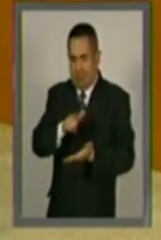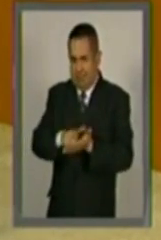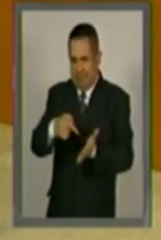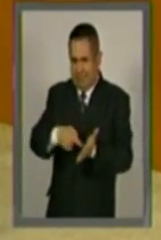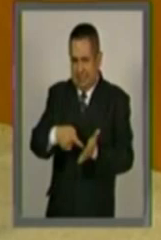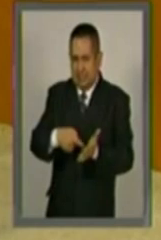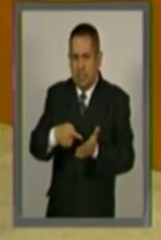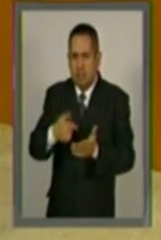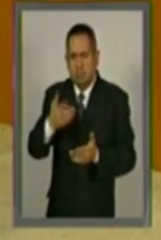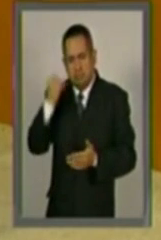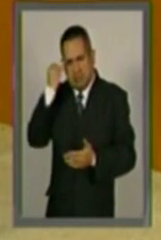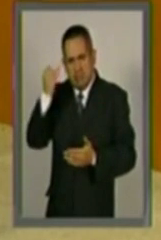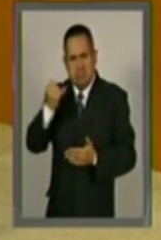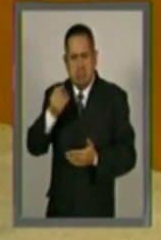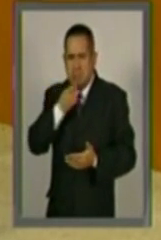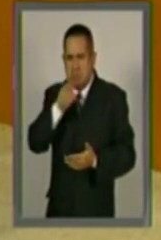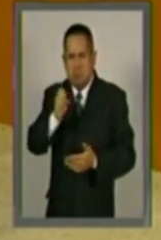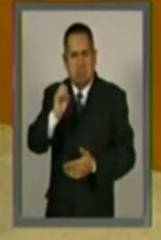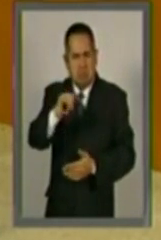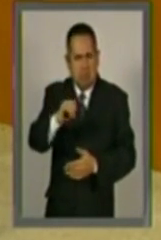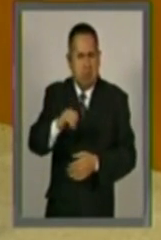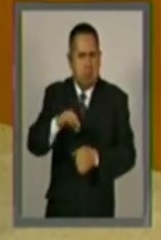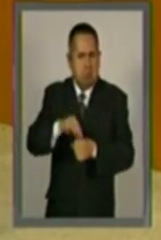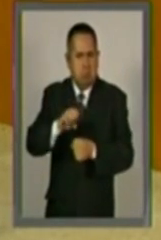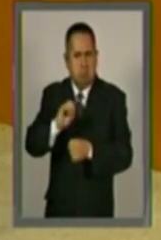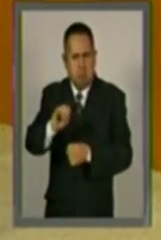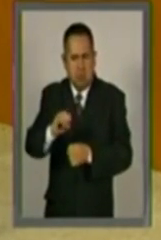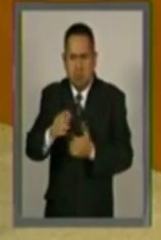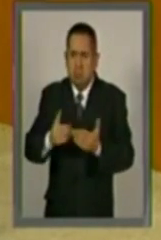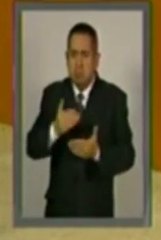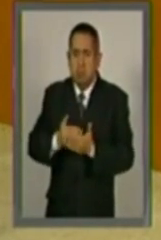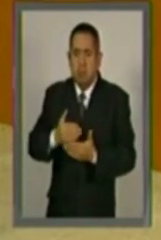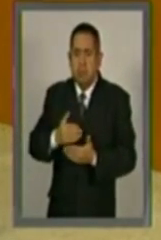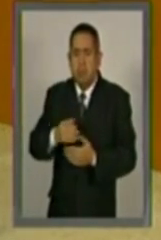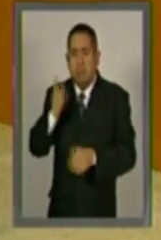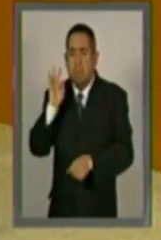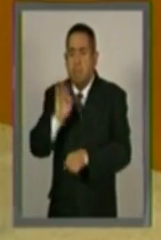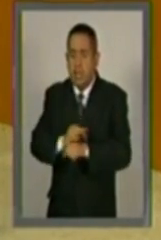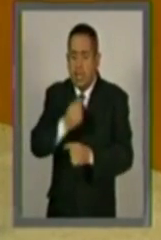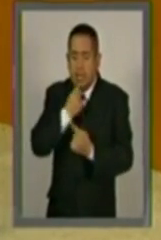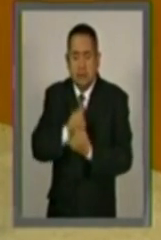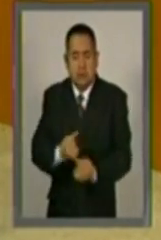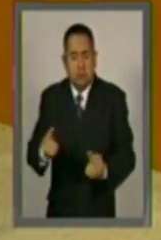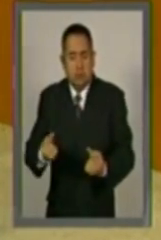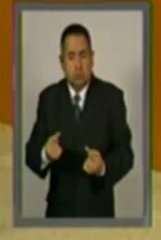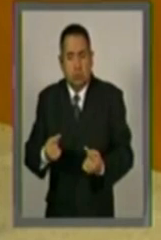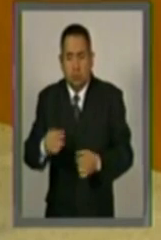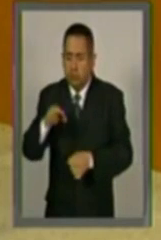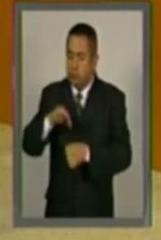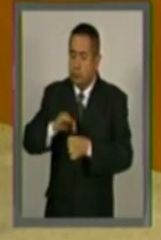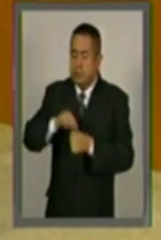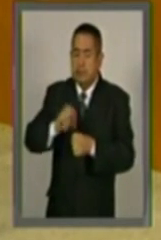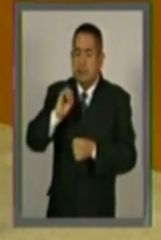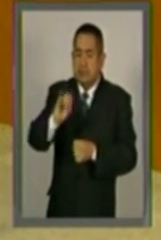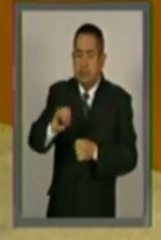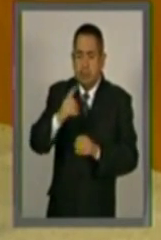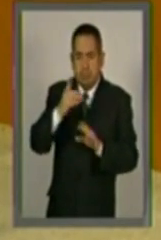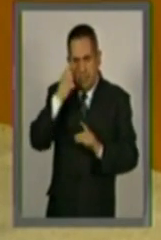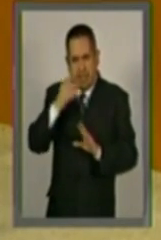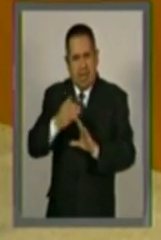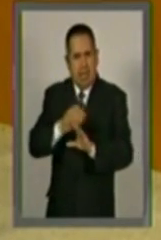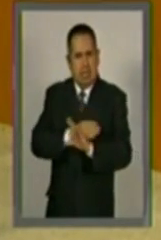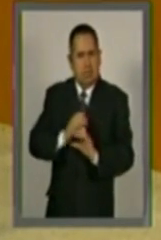anticipó mi voto a favor el voto a favor de los niños el voto a favor de acentuar las medidas preventivas